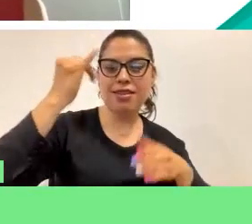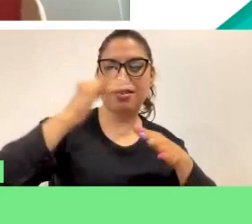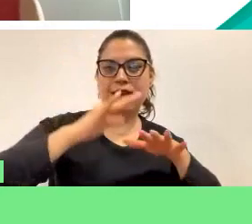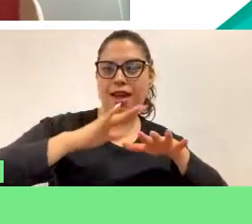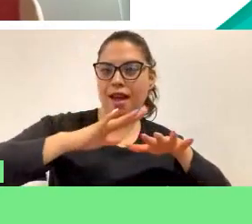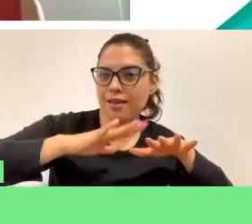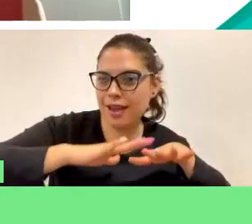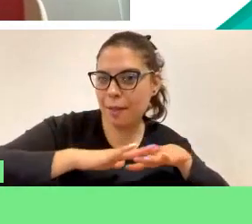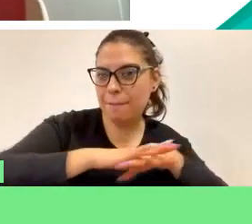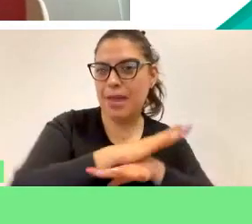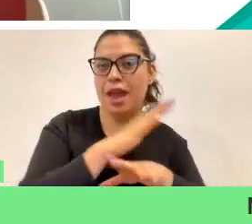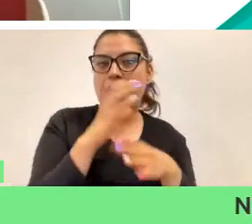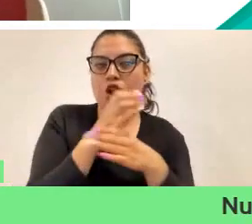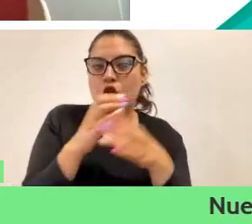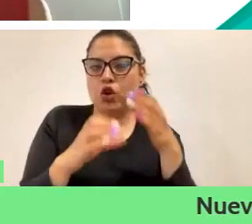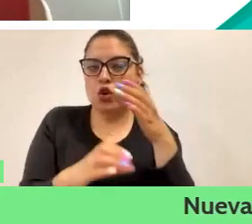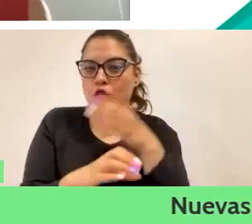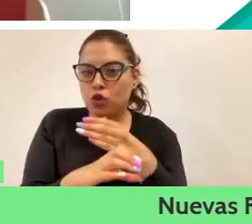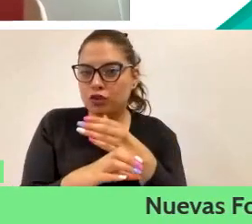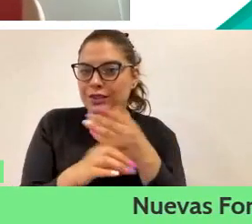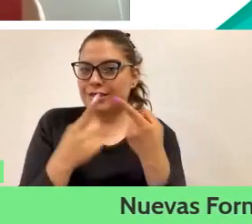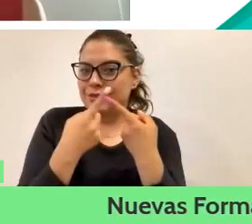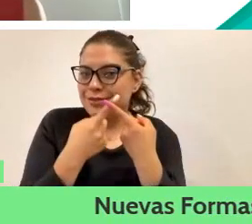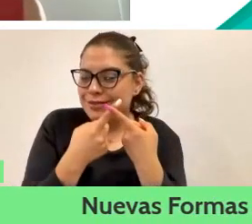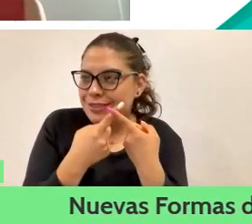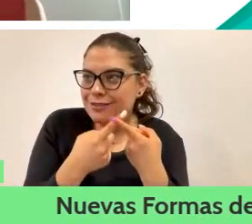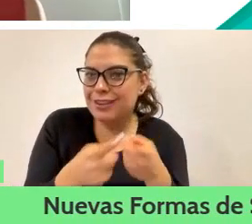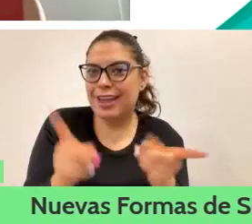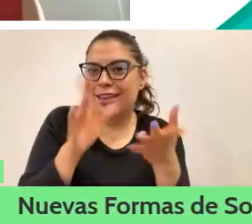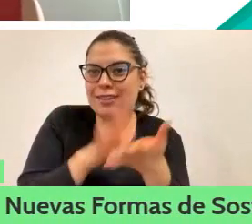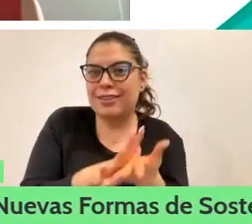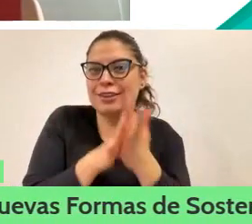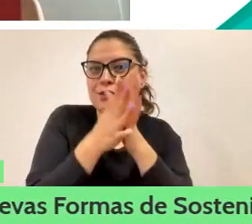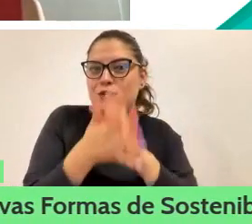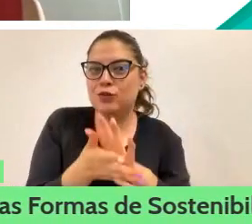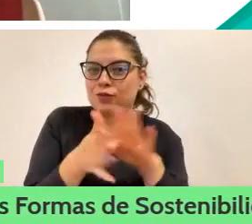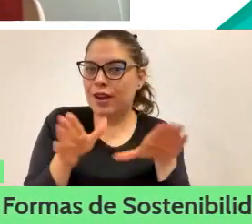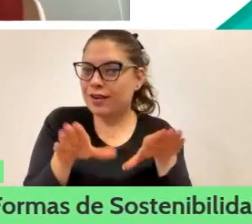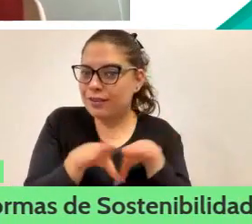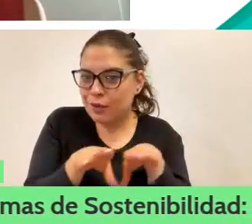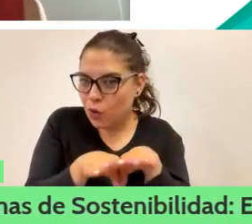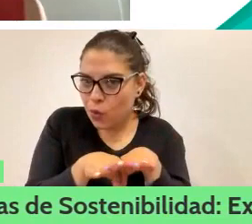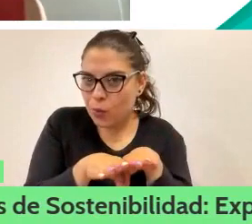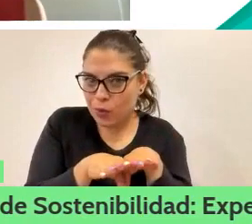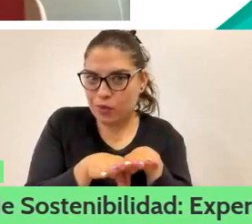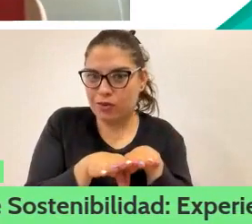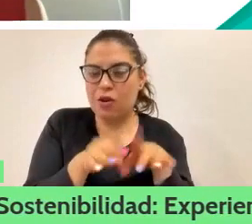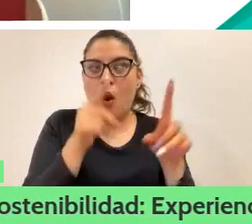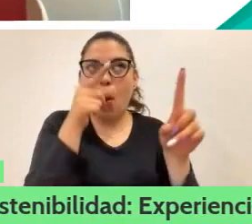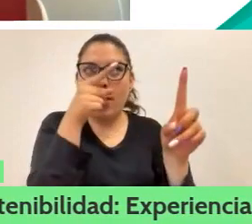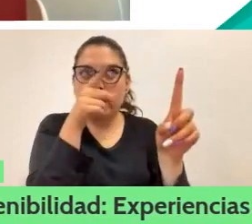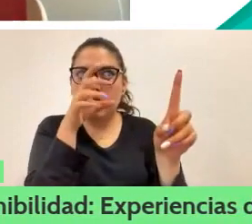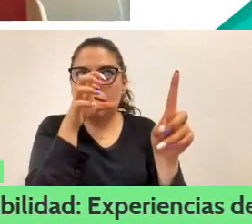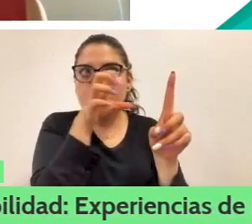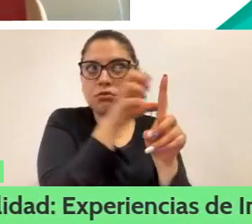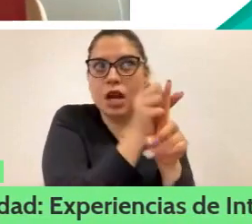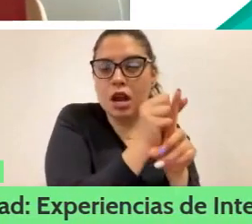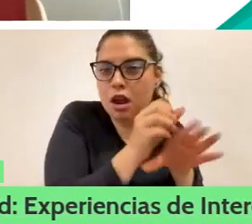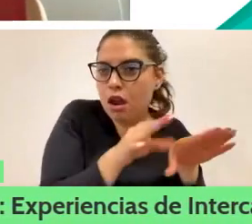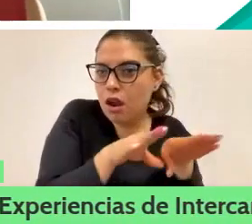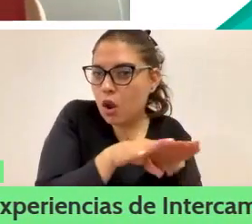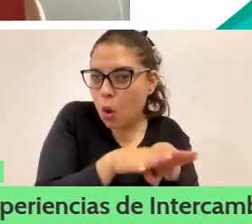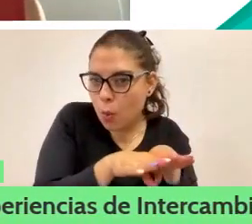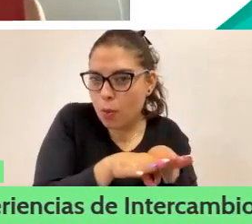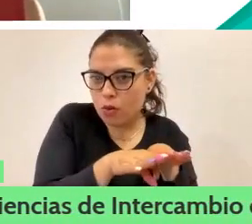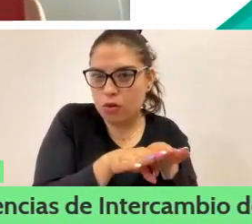diferente, en cómo lograr un gran objetivo. Y esto tiene que tener detrás, por supuesto, un buen proyecto social. O sea, si no hay una